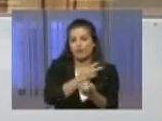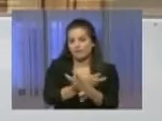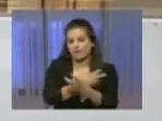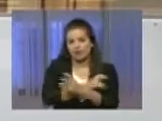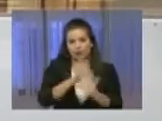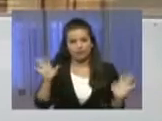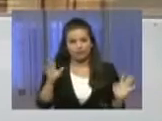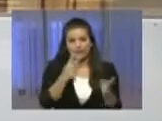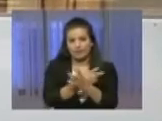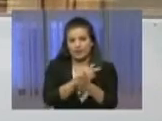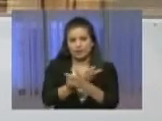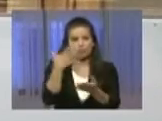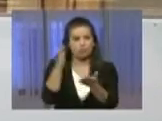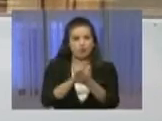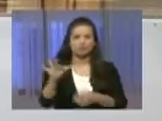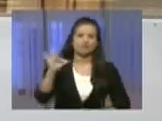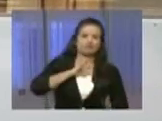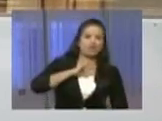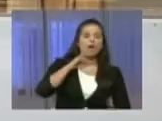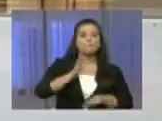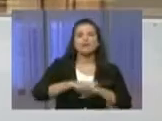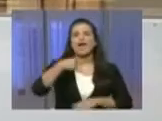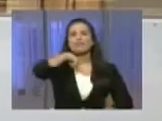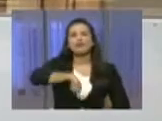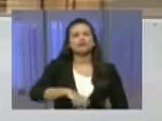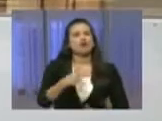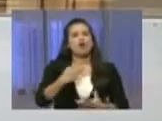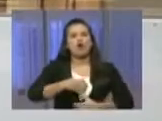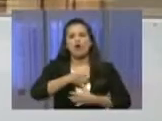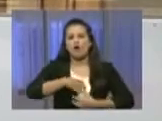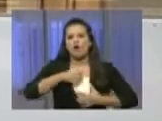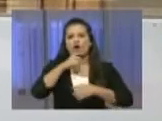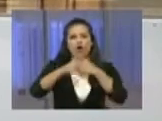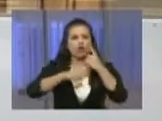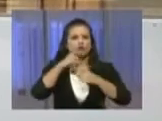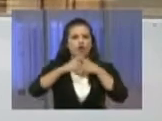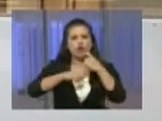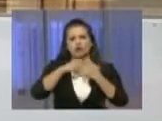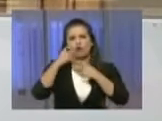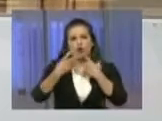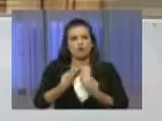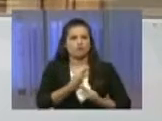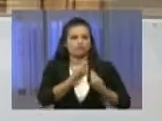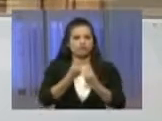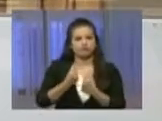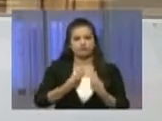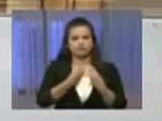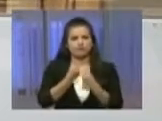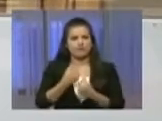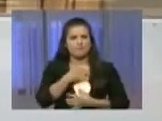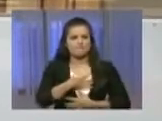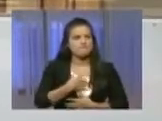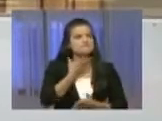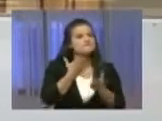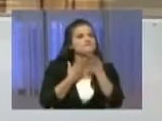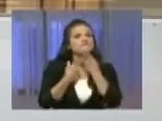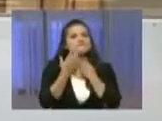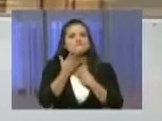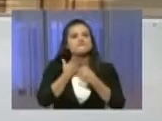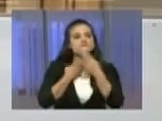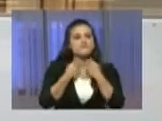envenenados porque están llenos de puro odio pura ambición ambición y además